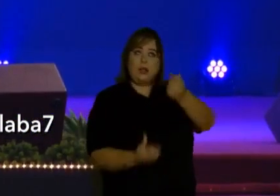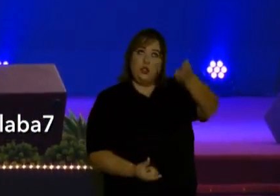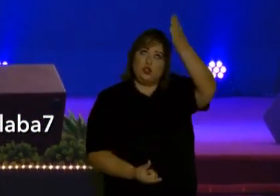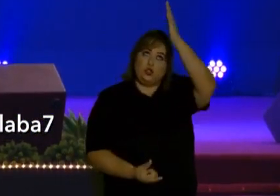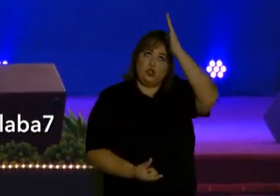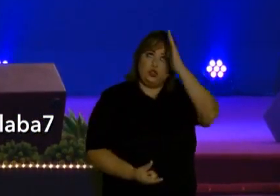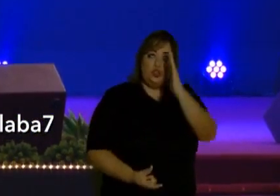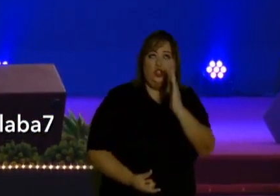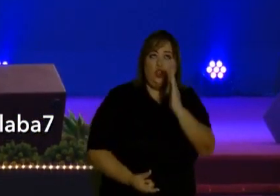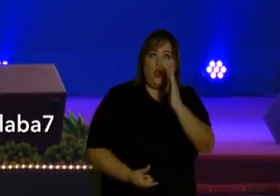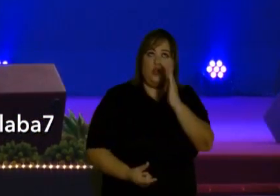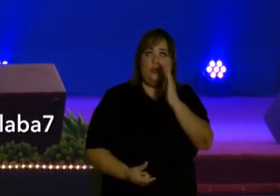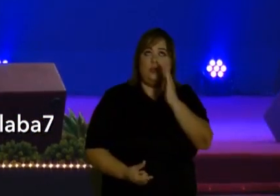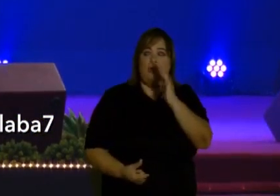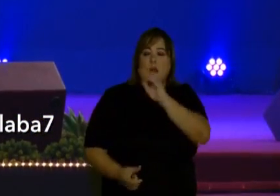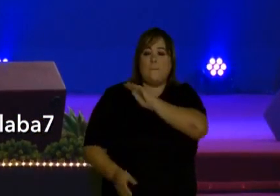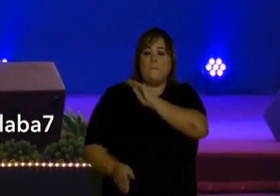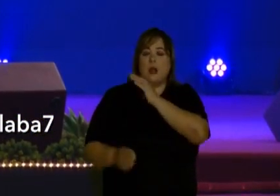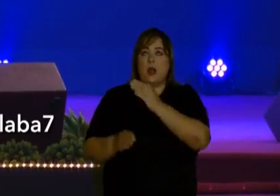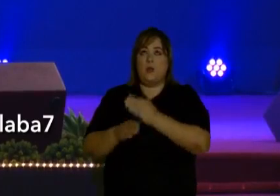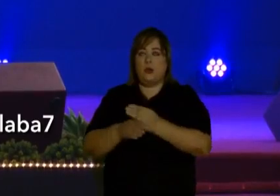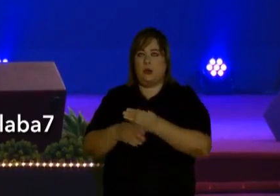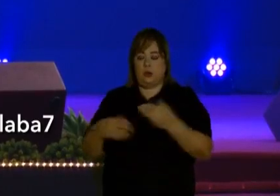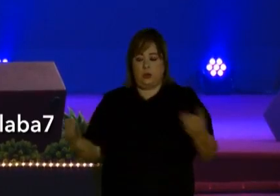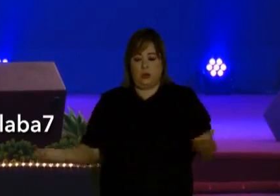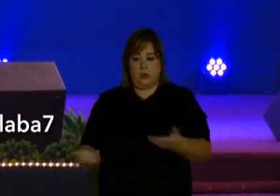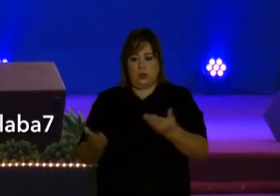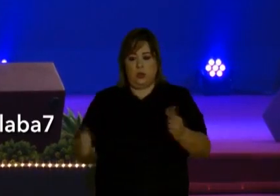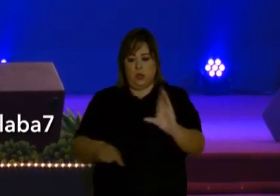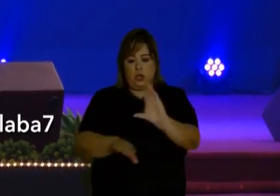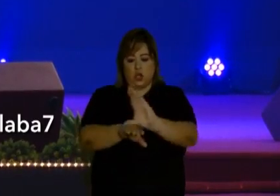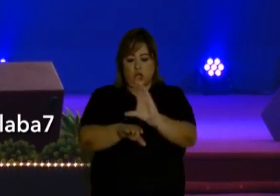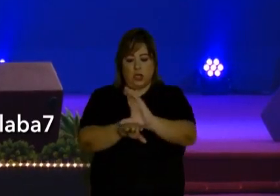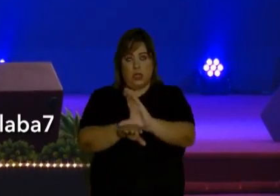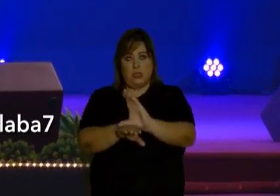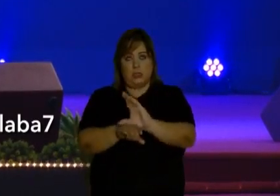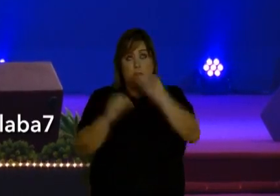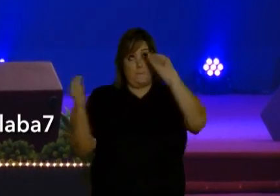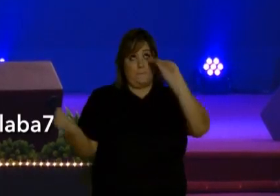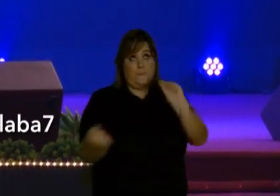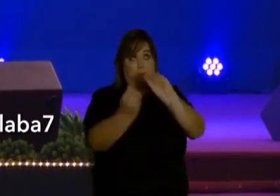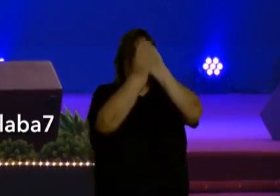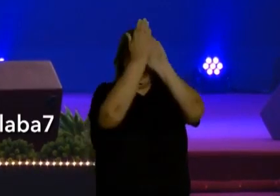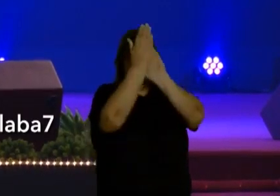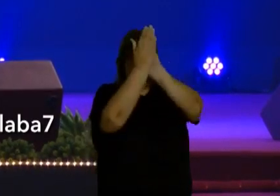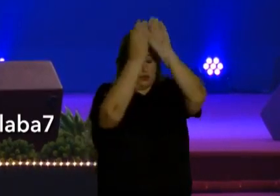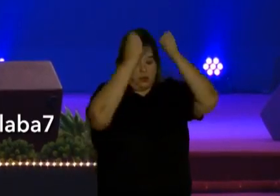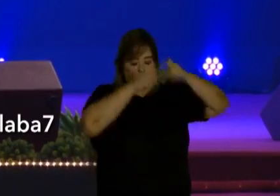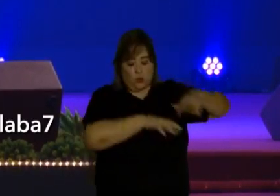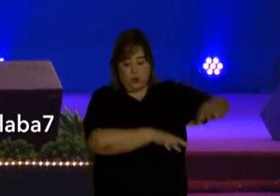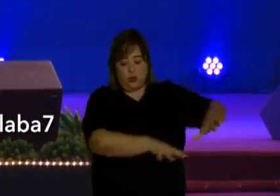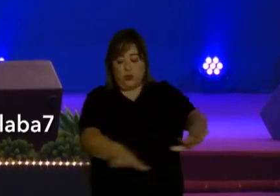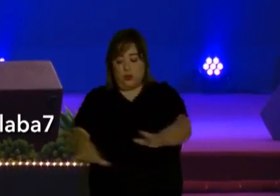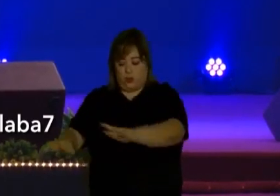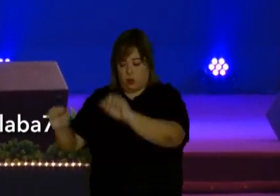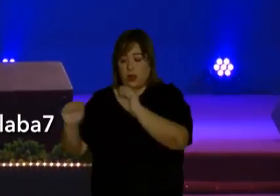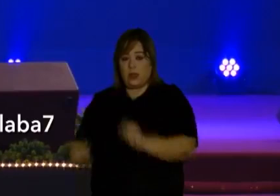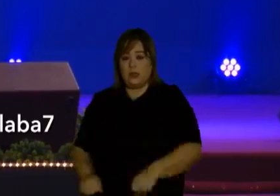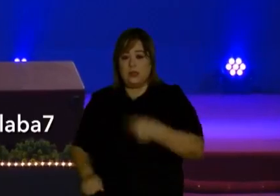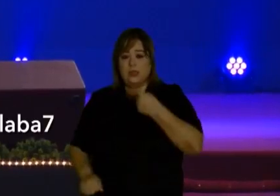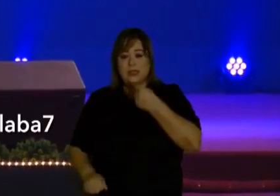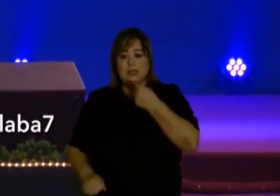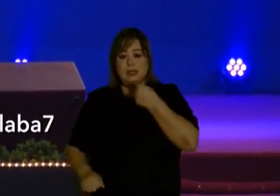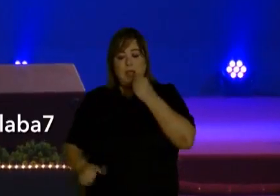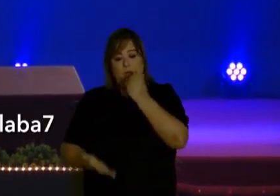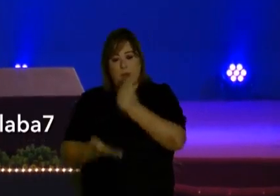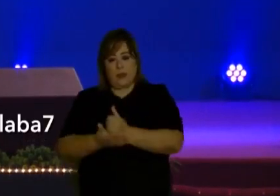casa, entendiendo que el Dios de milagros está presente. ¿Cuántos pueden decir amén conmigo? Padre, te damos